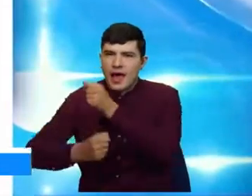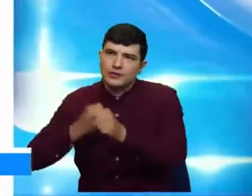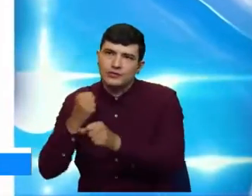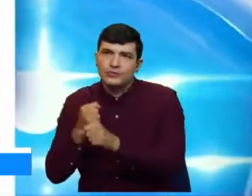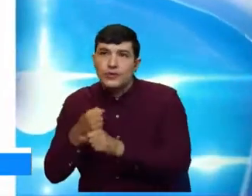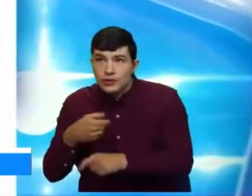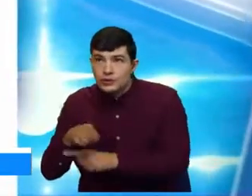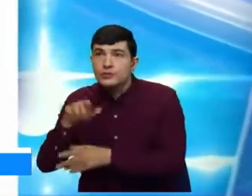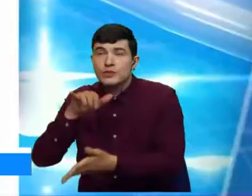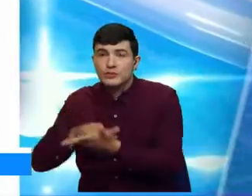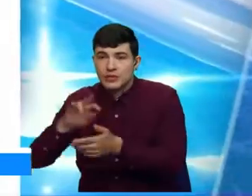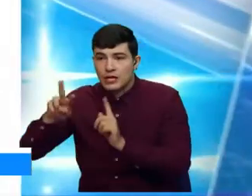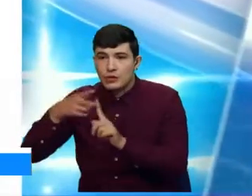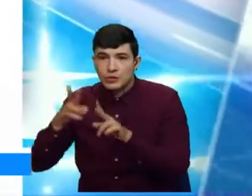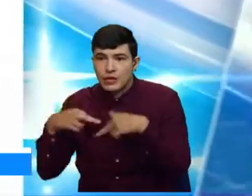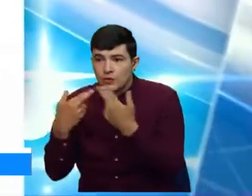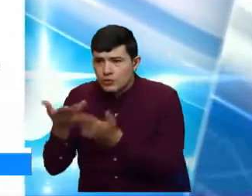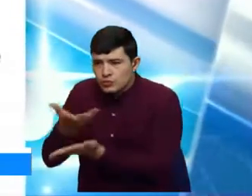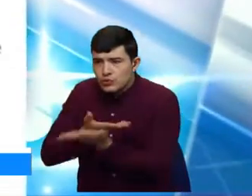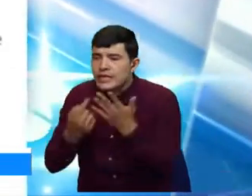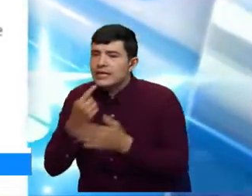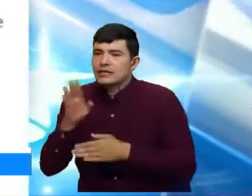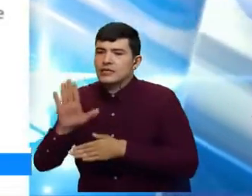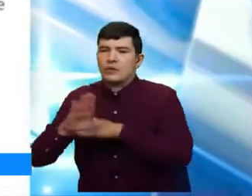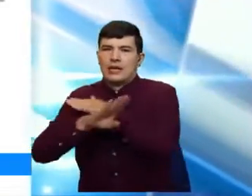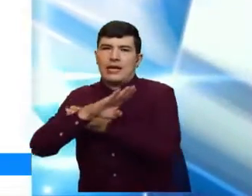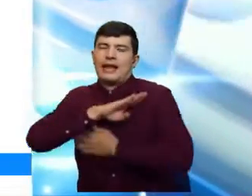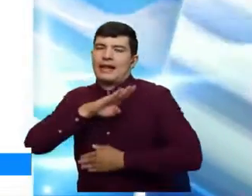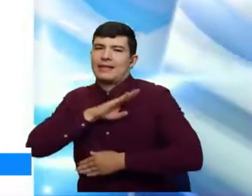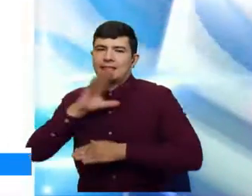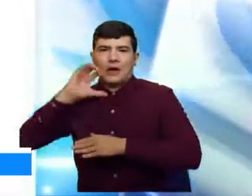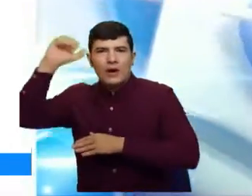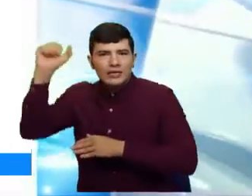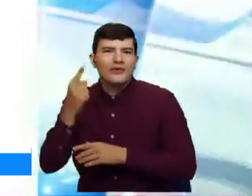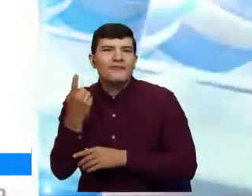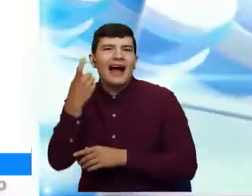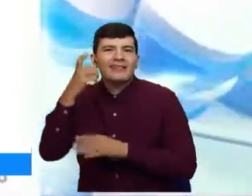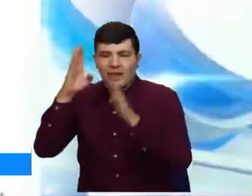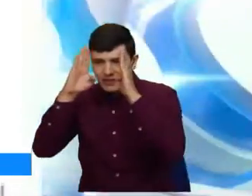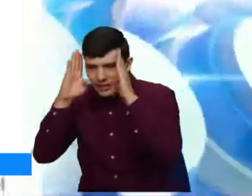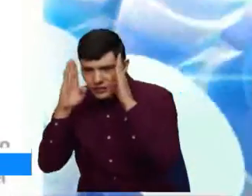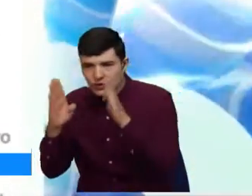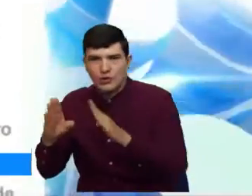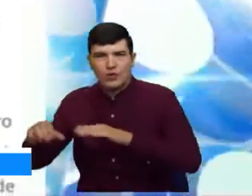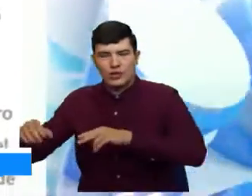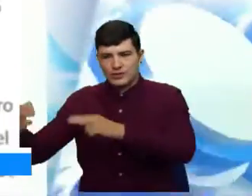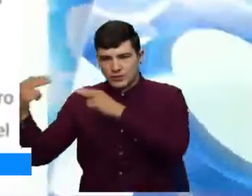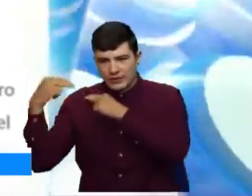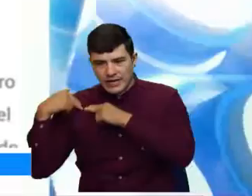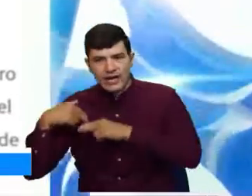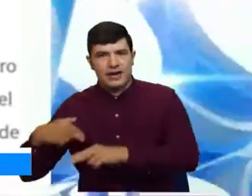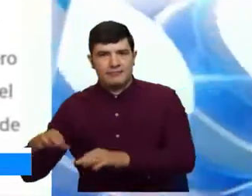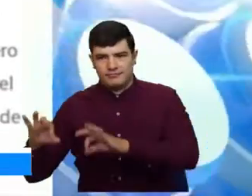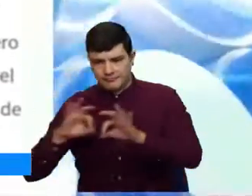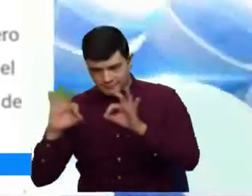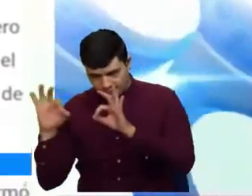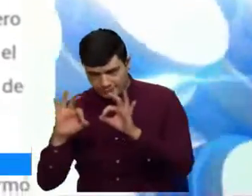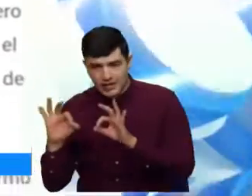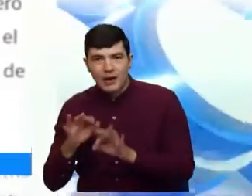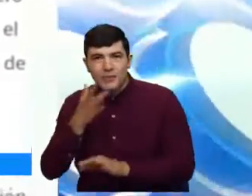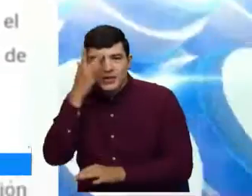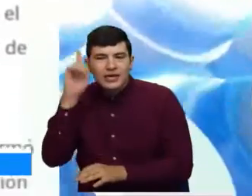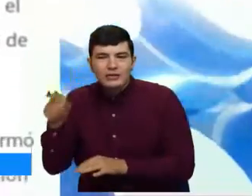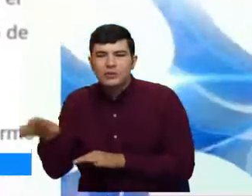El fallo de segunda instancia afirma que la alcaldesa de Ocaña incurrió en un descuido y desatención elemental de sus deberes al vulnerar los principios de